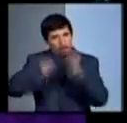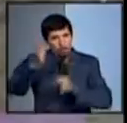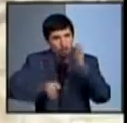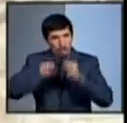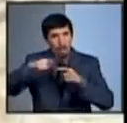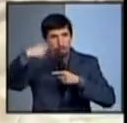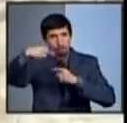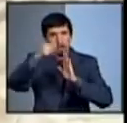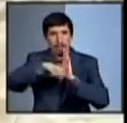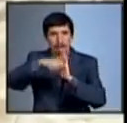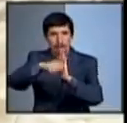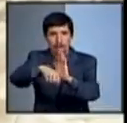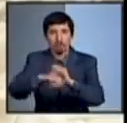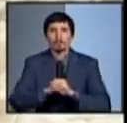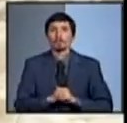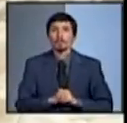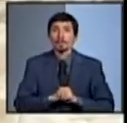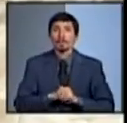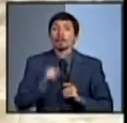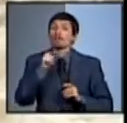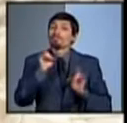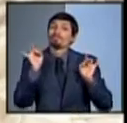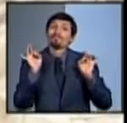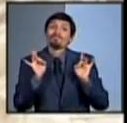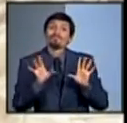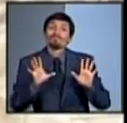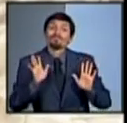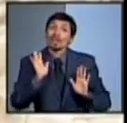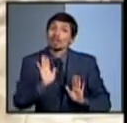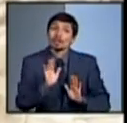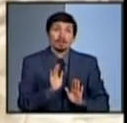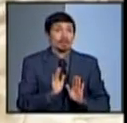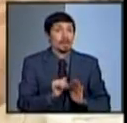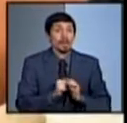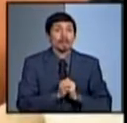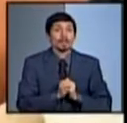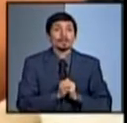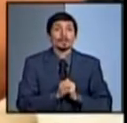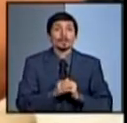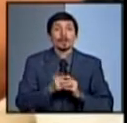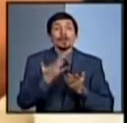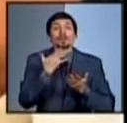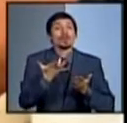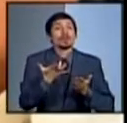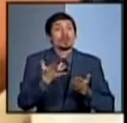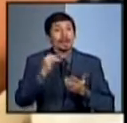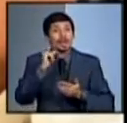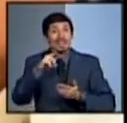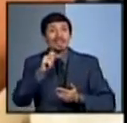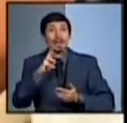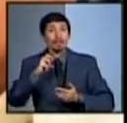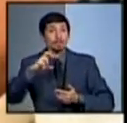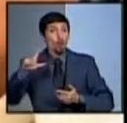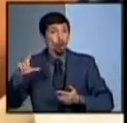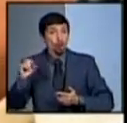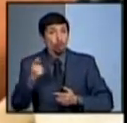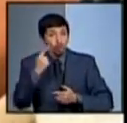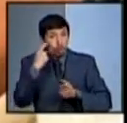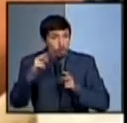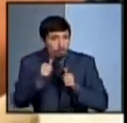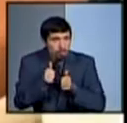creo, el destino que se esperaba para él, porque ya que lo estaban persiguiendo por Interpol, entonces